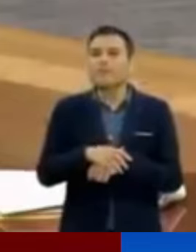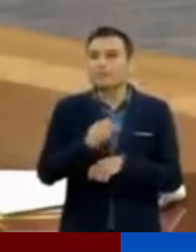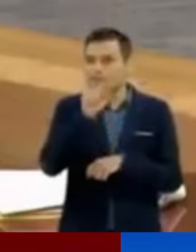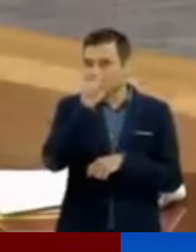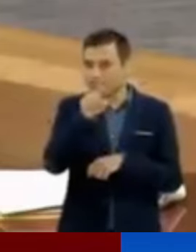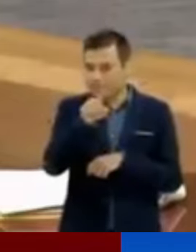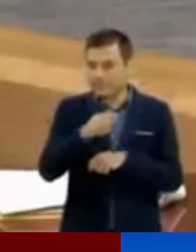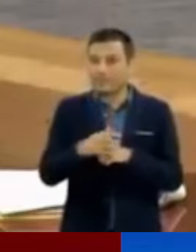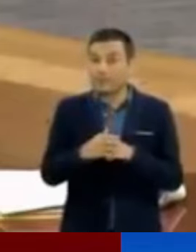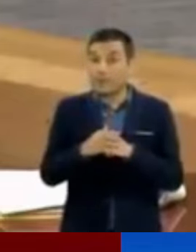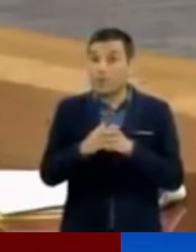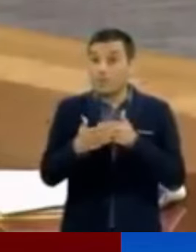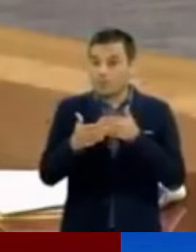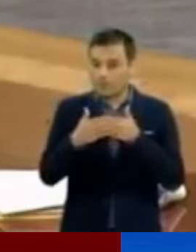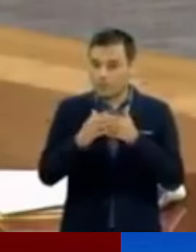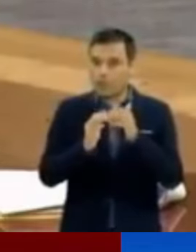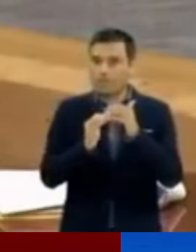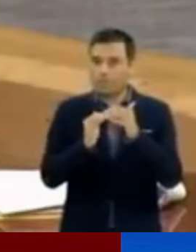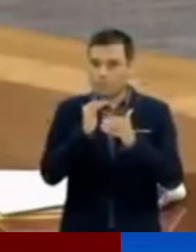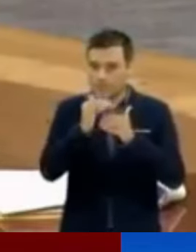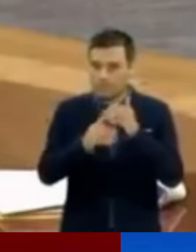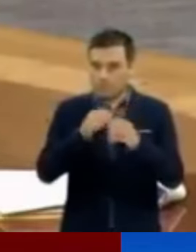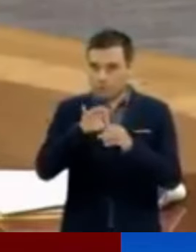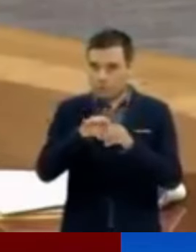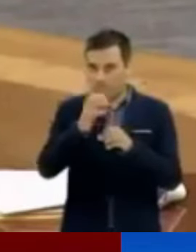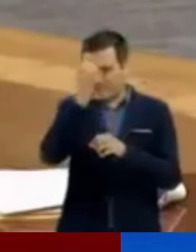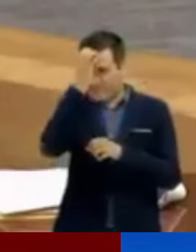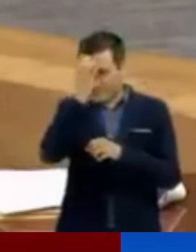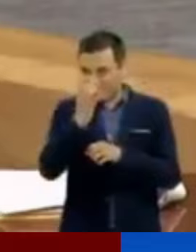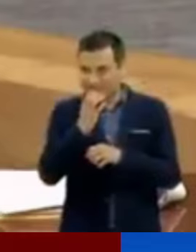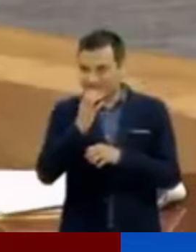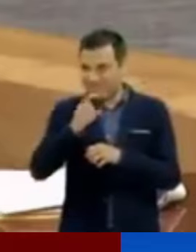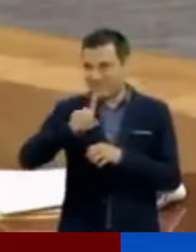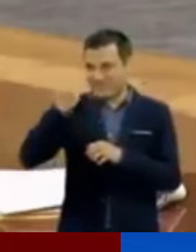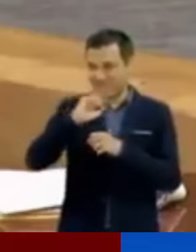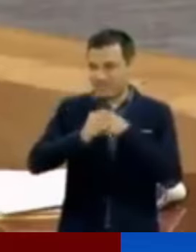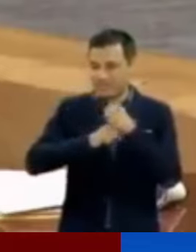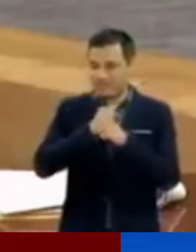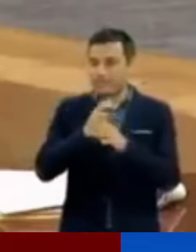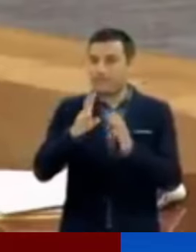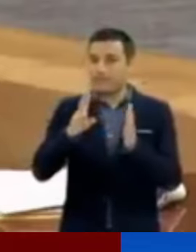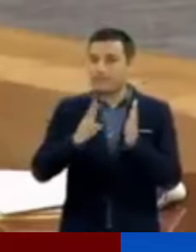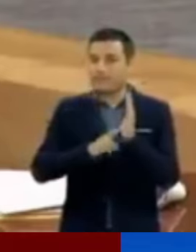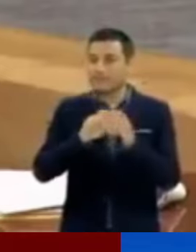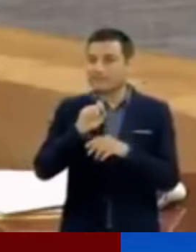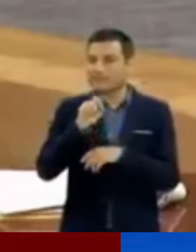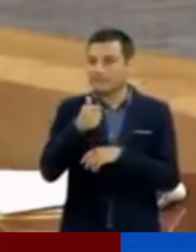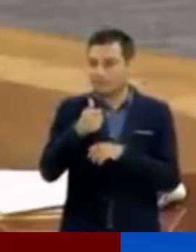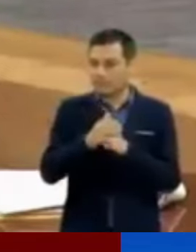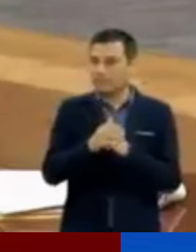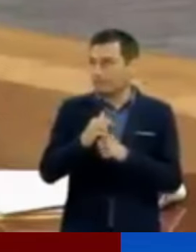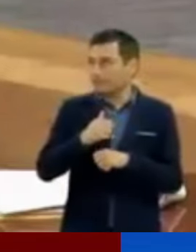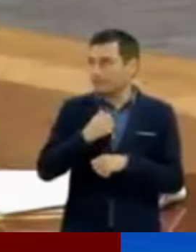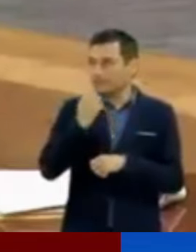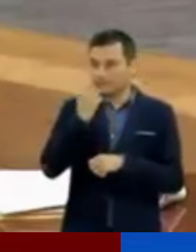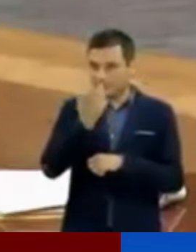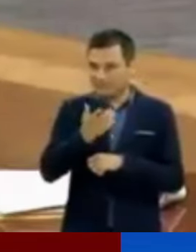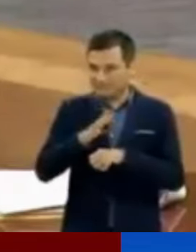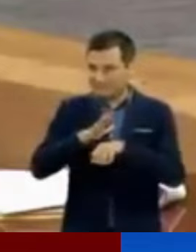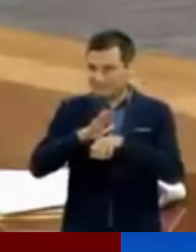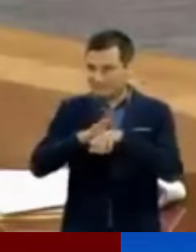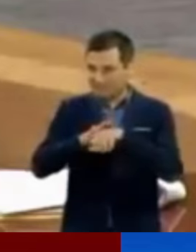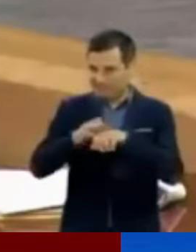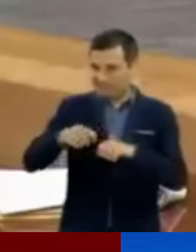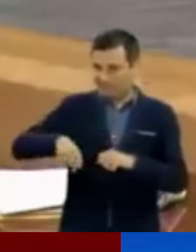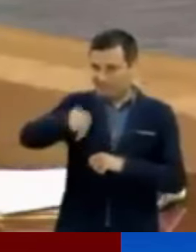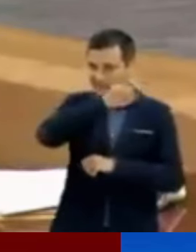cara al proceso electoral en Coahuila del 2026, pues nosotros sí quisiéramos hacer un llamado a